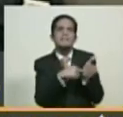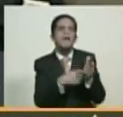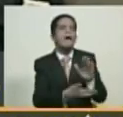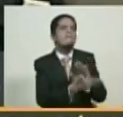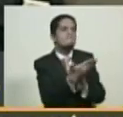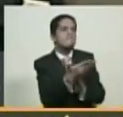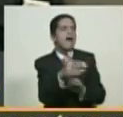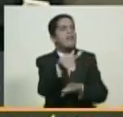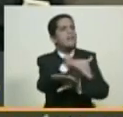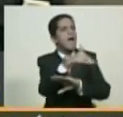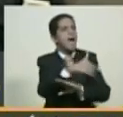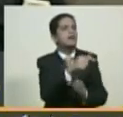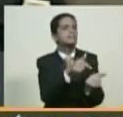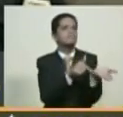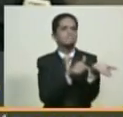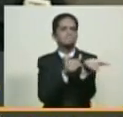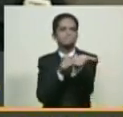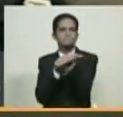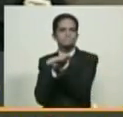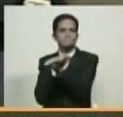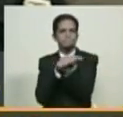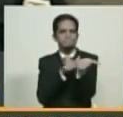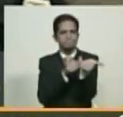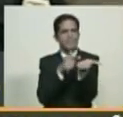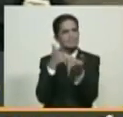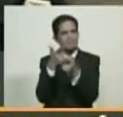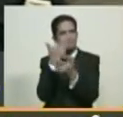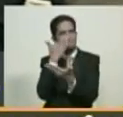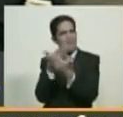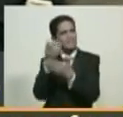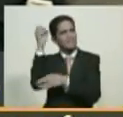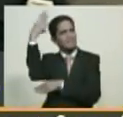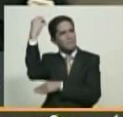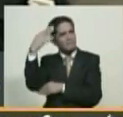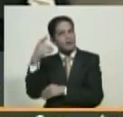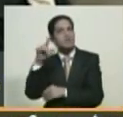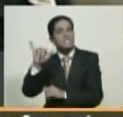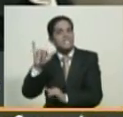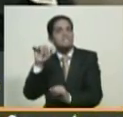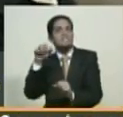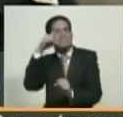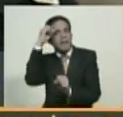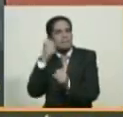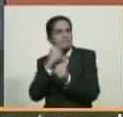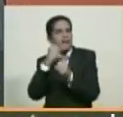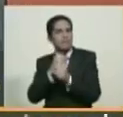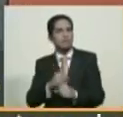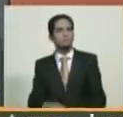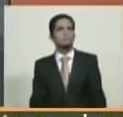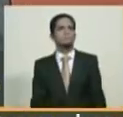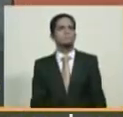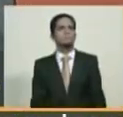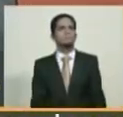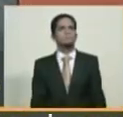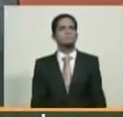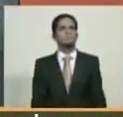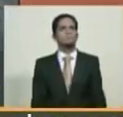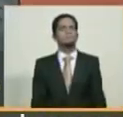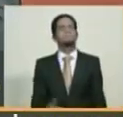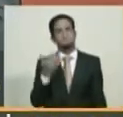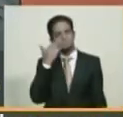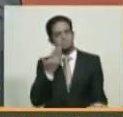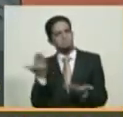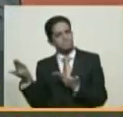para pedir dinero en los semáforos y como trabajadores domésticos. Mire, a la Mogherini le voy a soltar la vicepresidenta